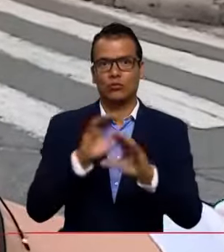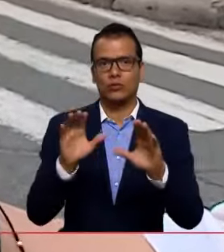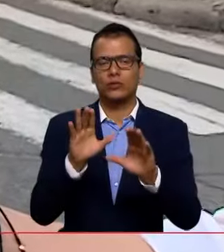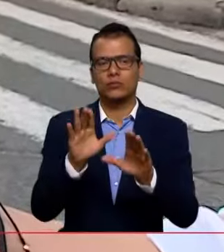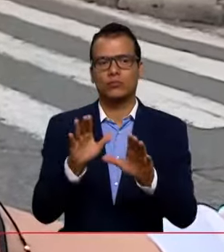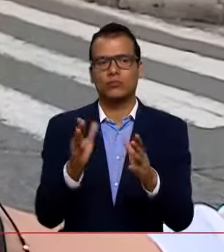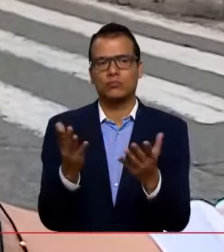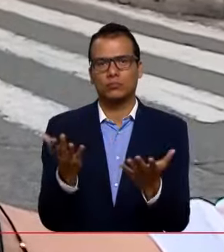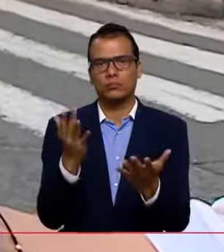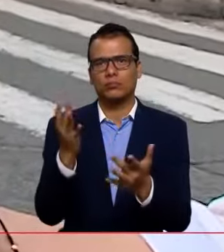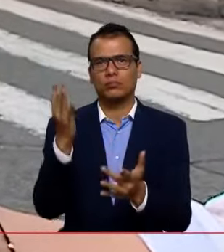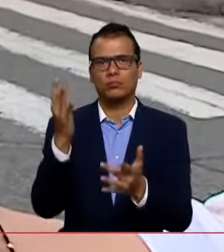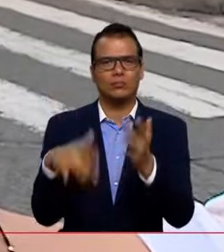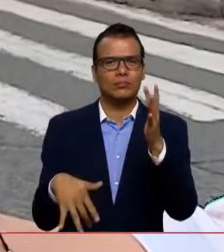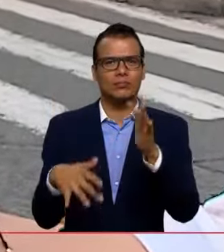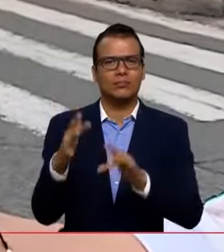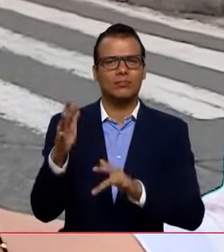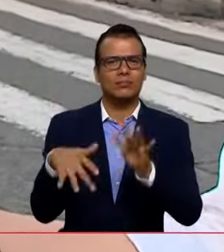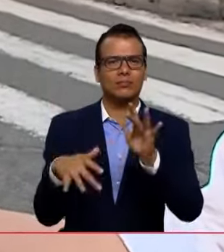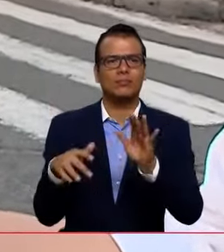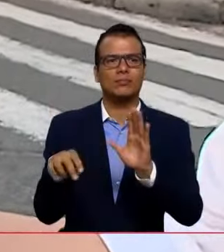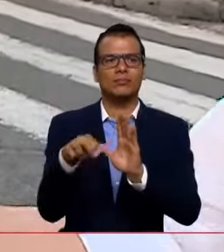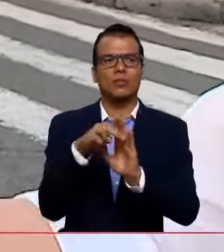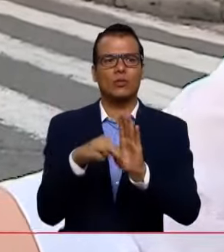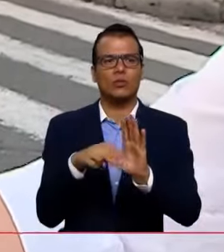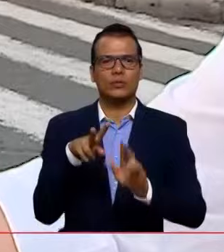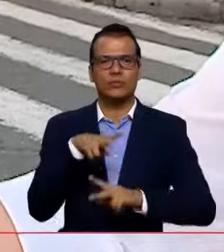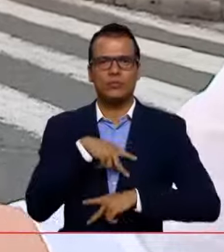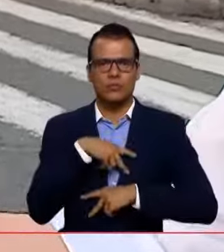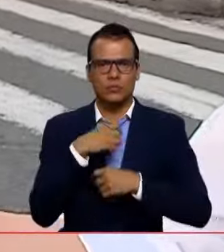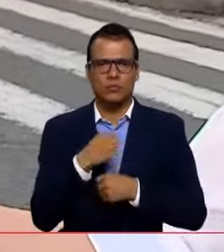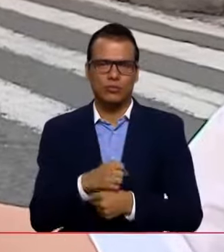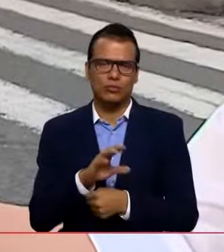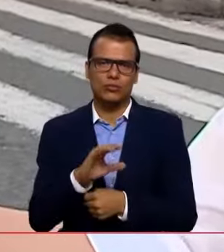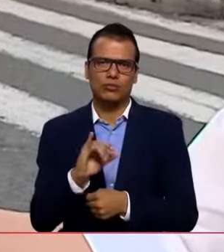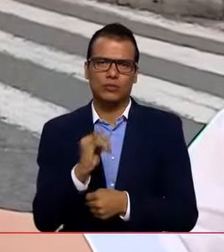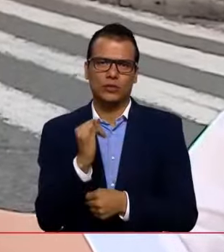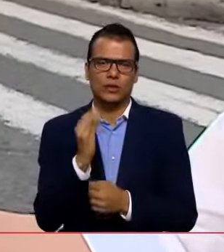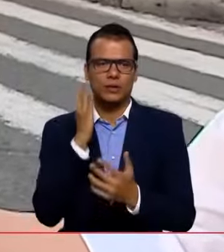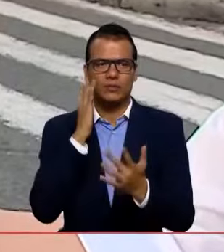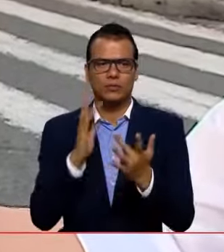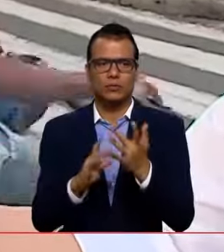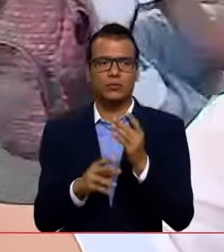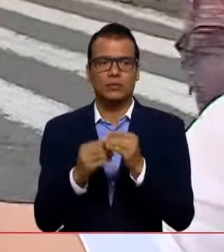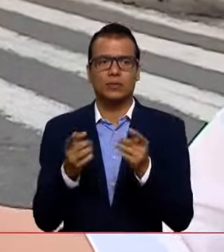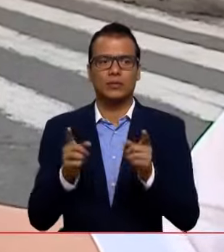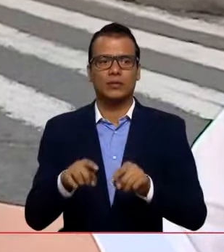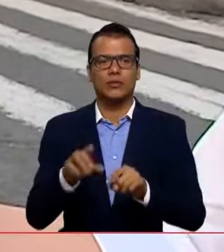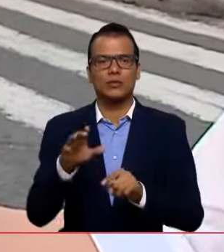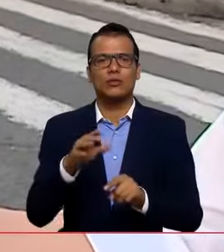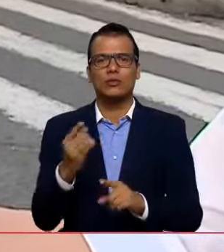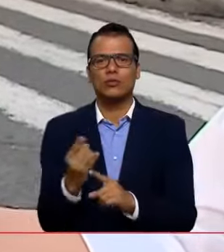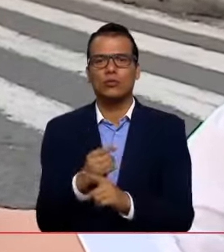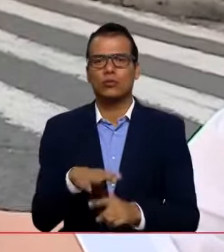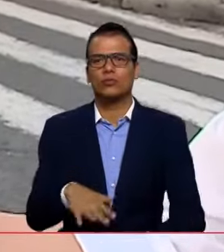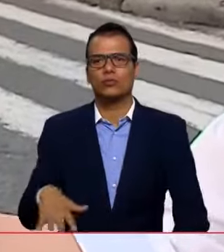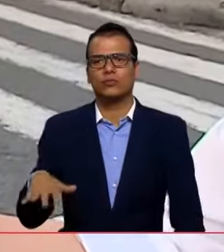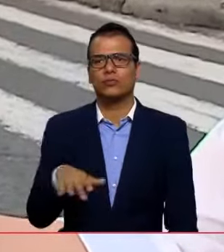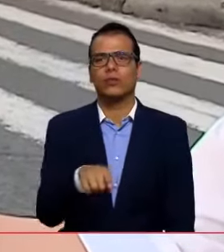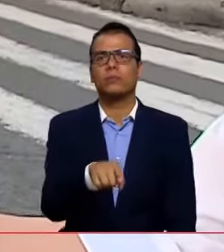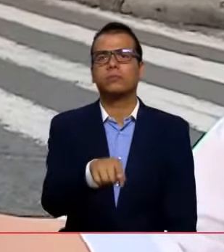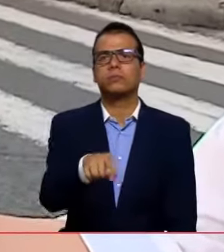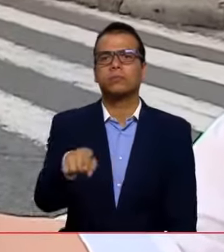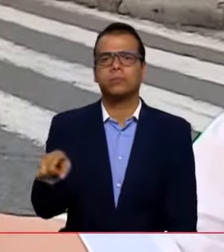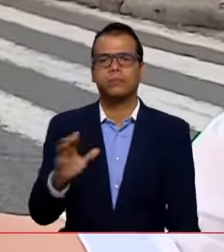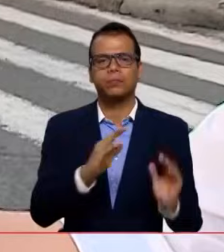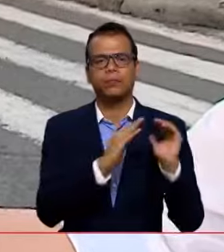las, digamos, de las normas de patrimonio y va en contra de lo establecido, digamos, para los usos en un sector urbano protegido